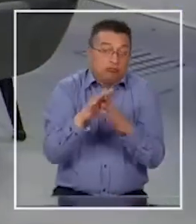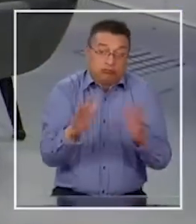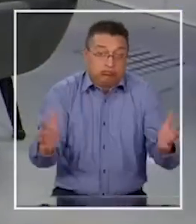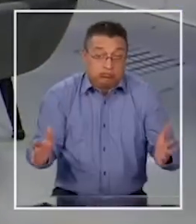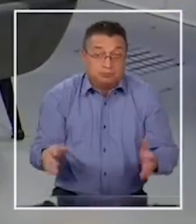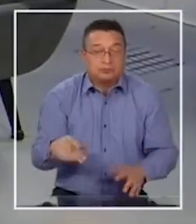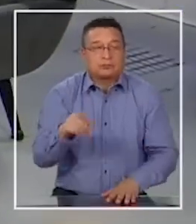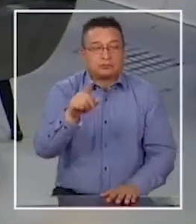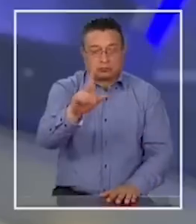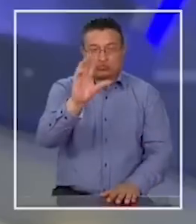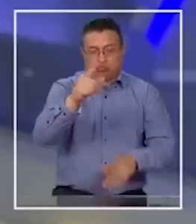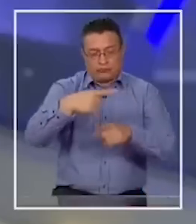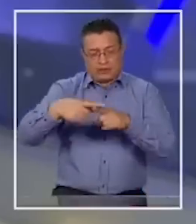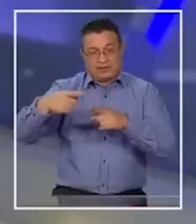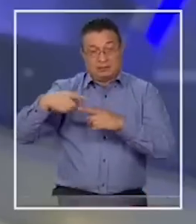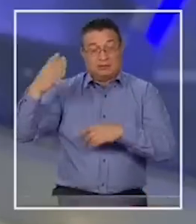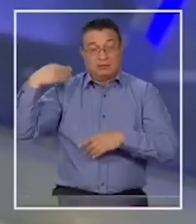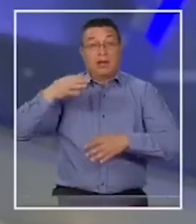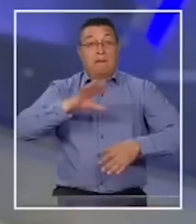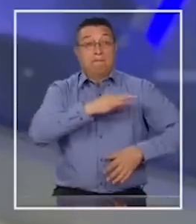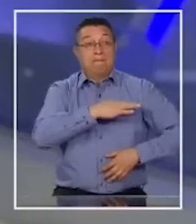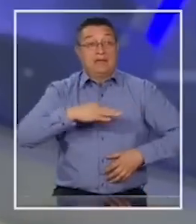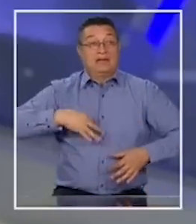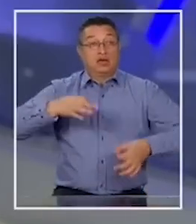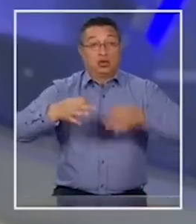hace un par de semanas